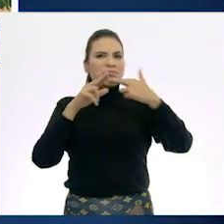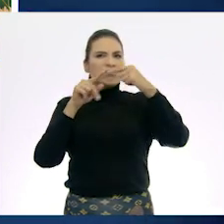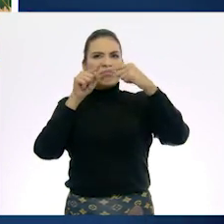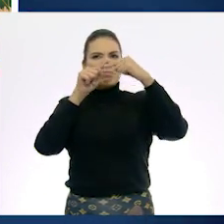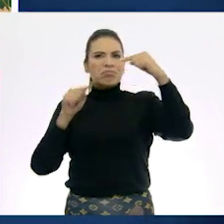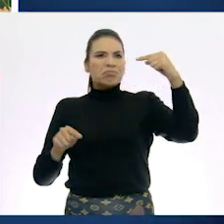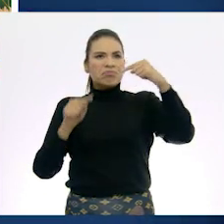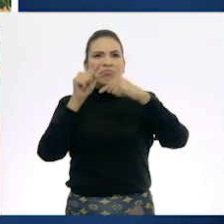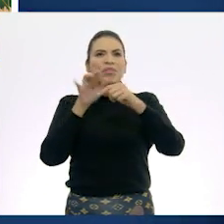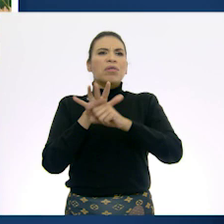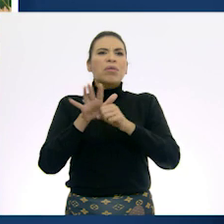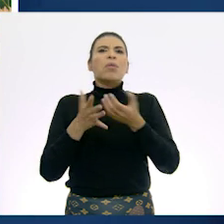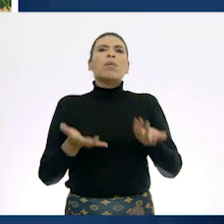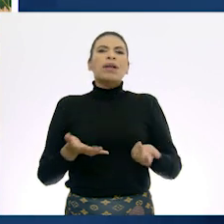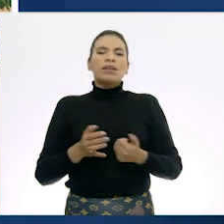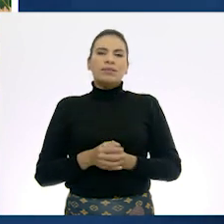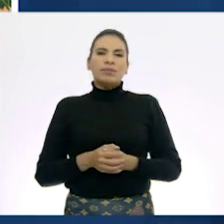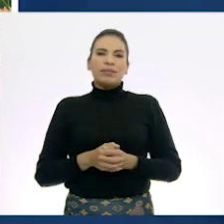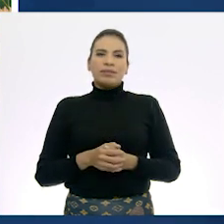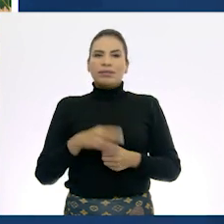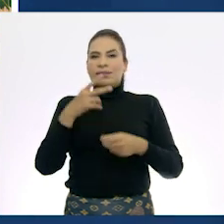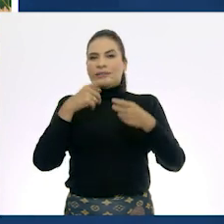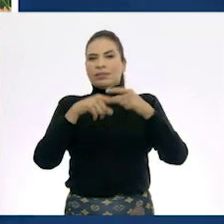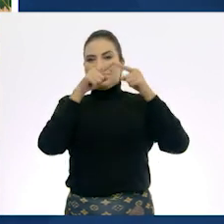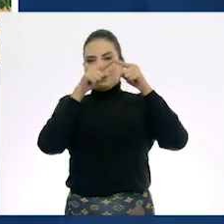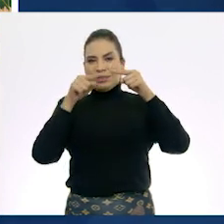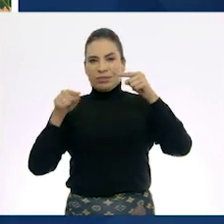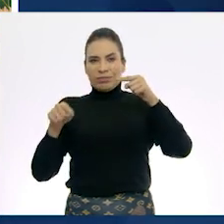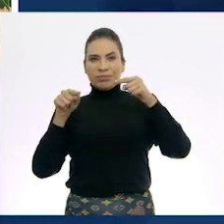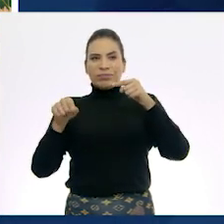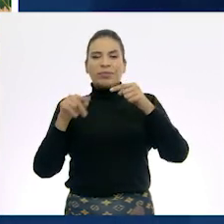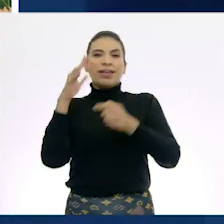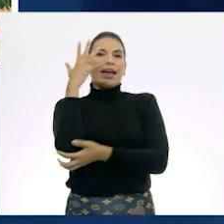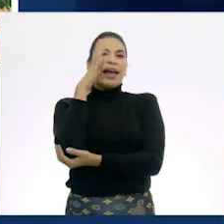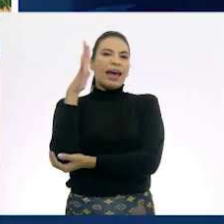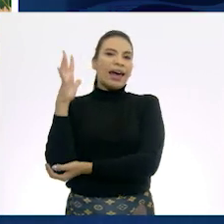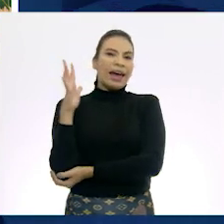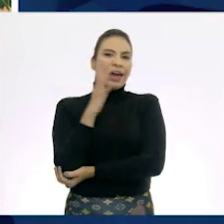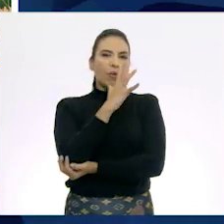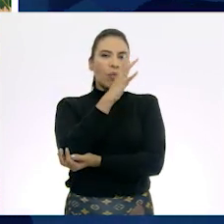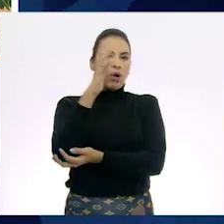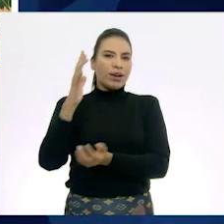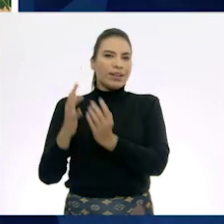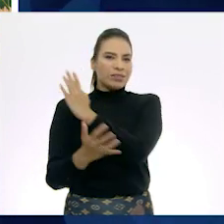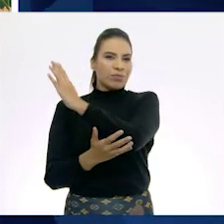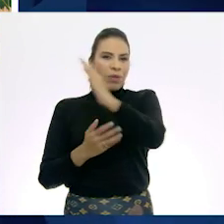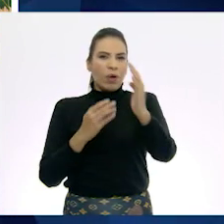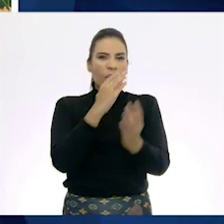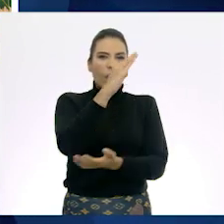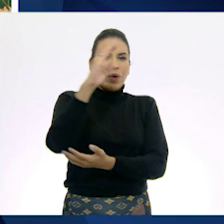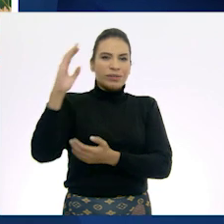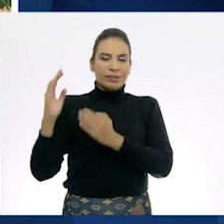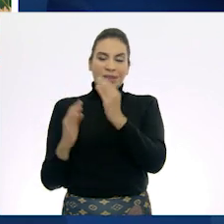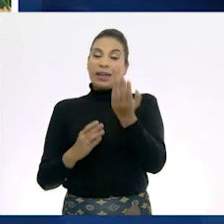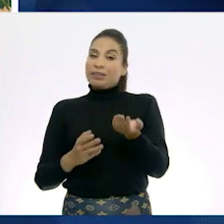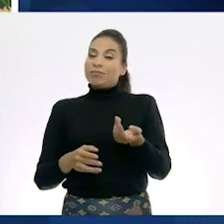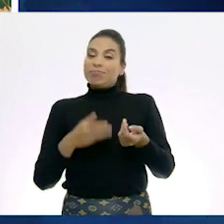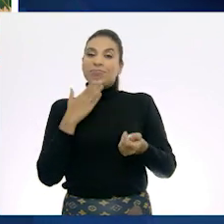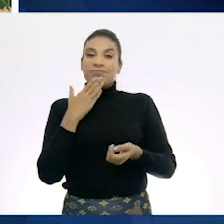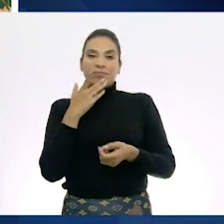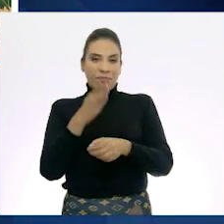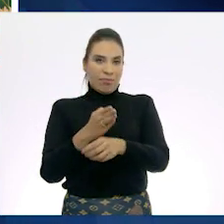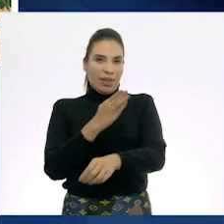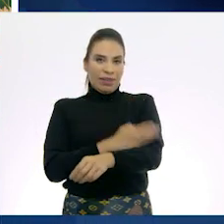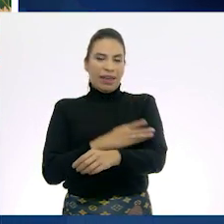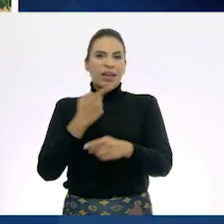relacionarías, María? Con la segunda, en donde están los árboles del bosque. Muy bien, María. Sabemos que de la madera se